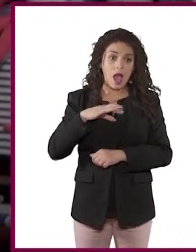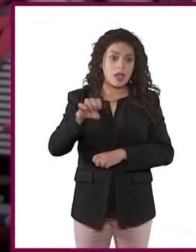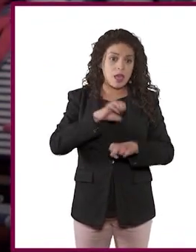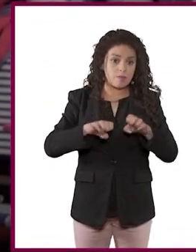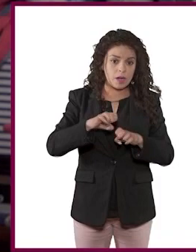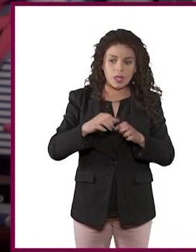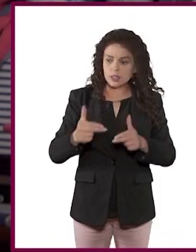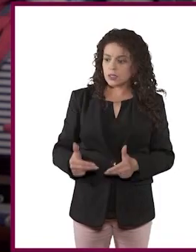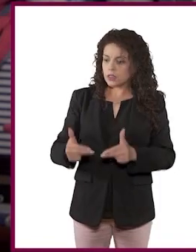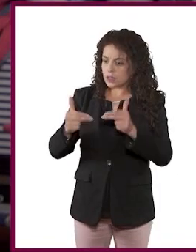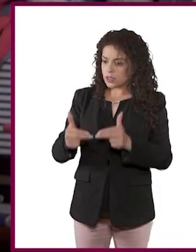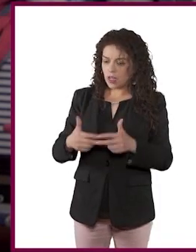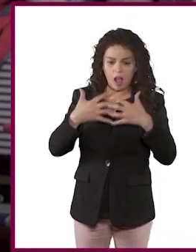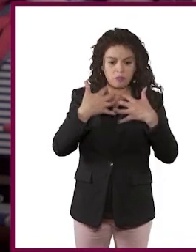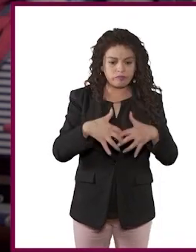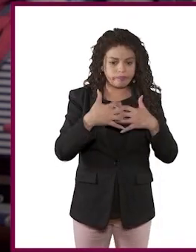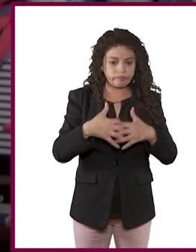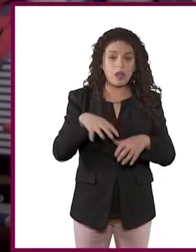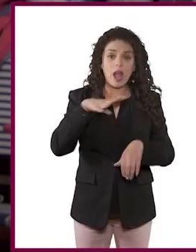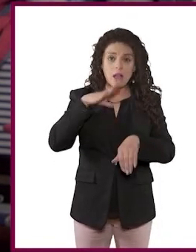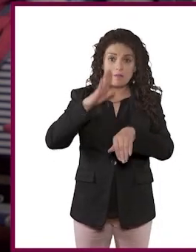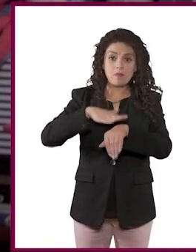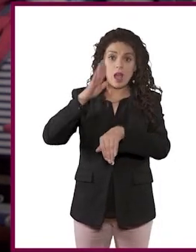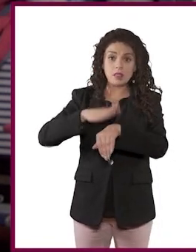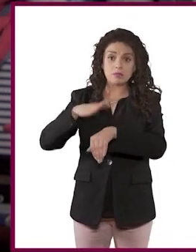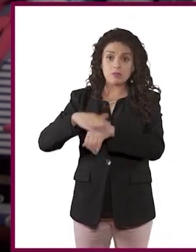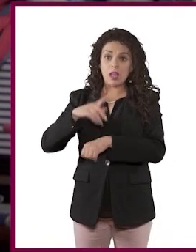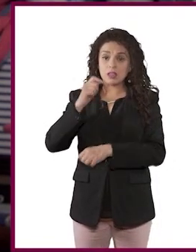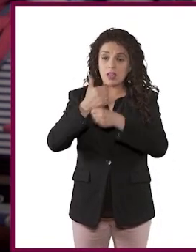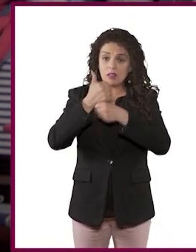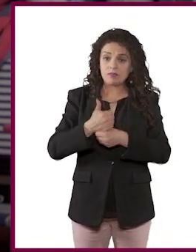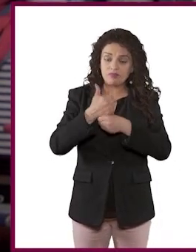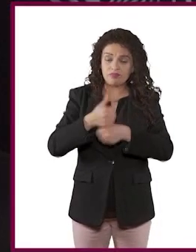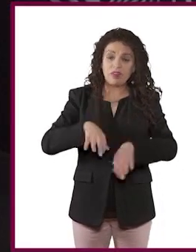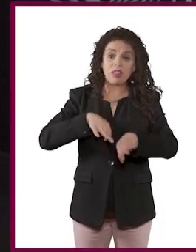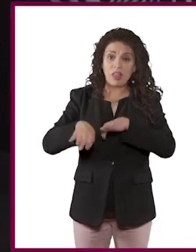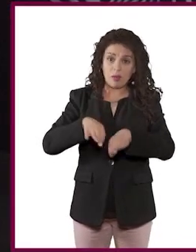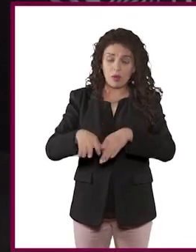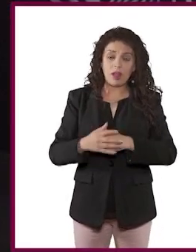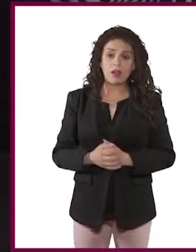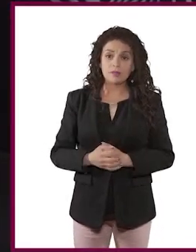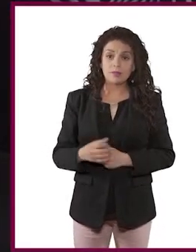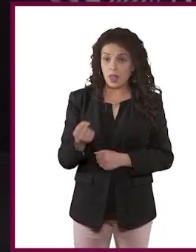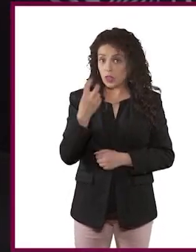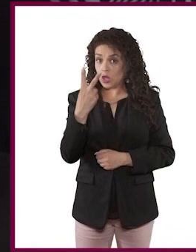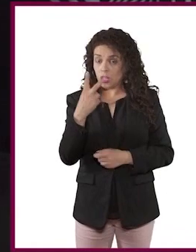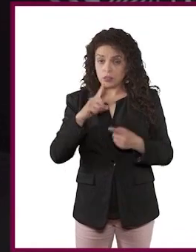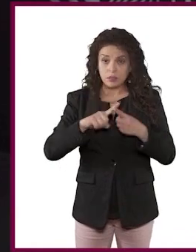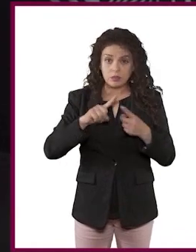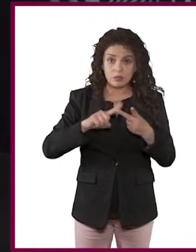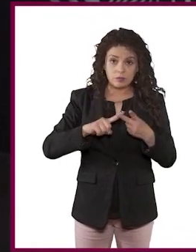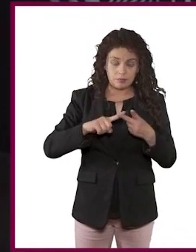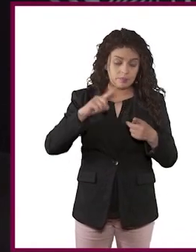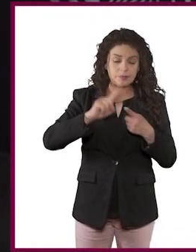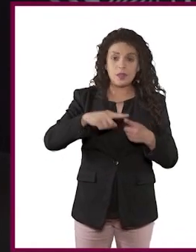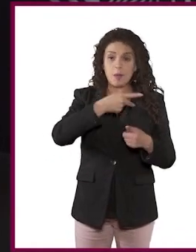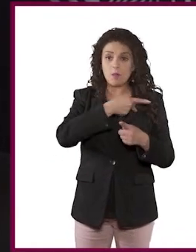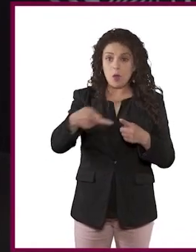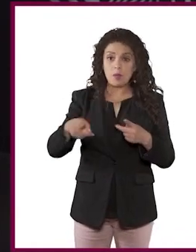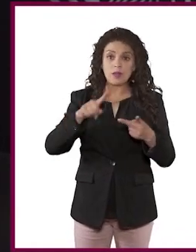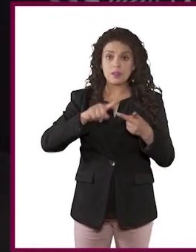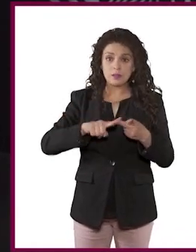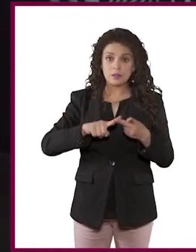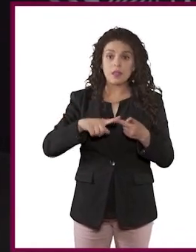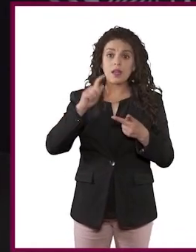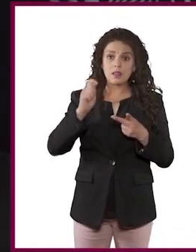industrias o negocios que las hacen más propensas a la violencia laboral. Dos de ellas son la pobreza y